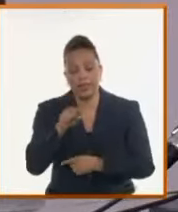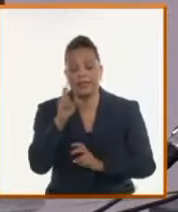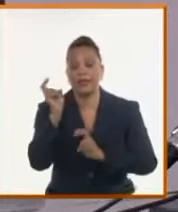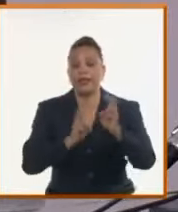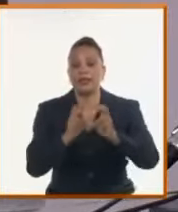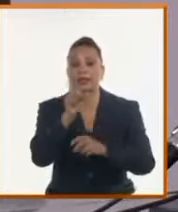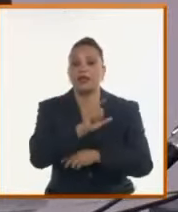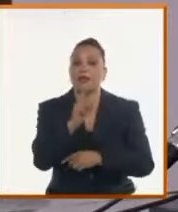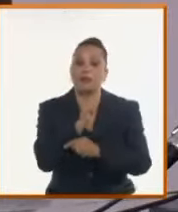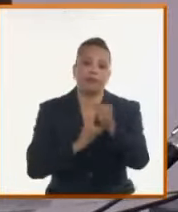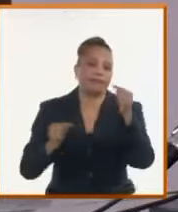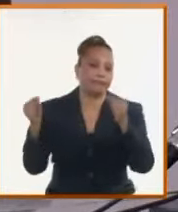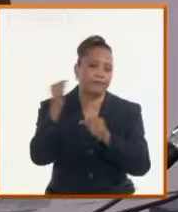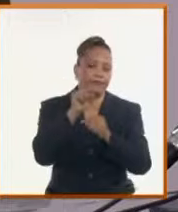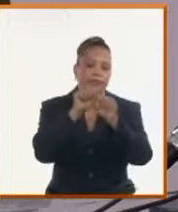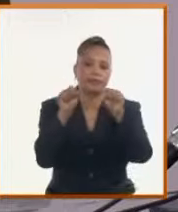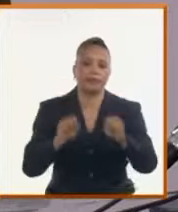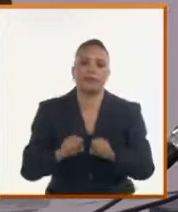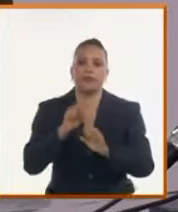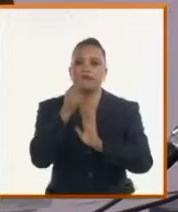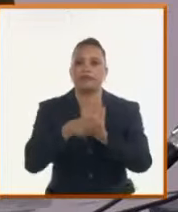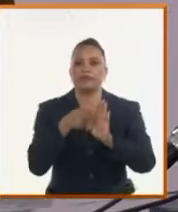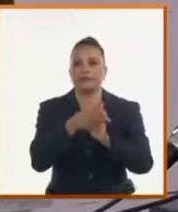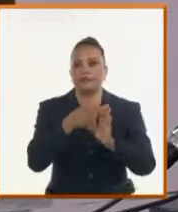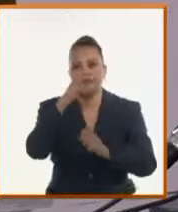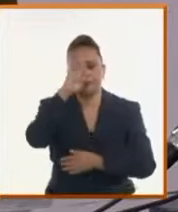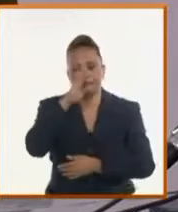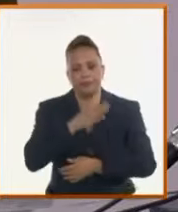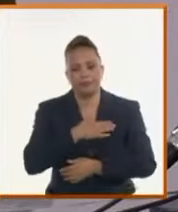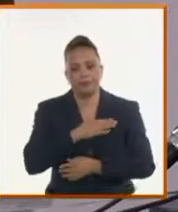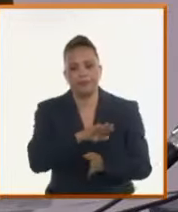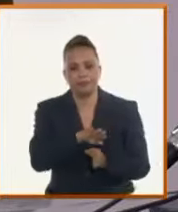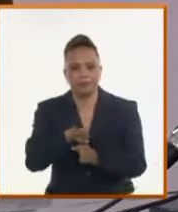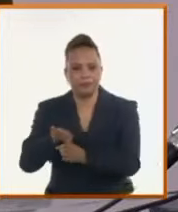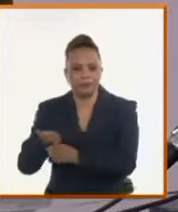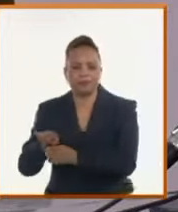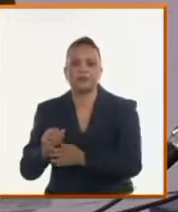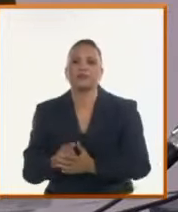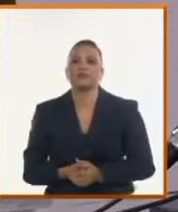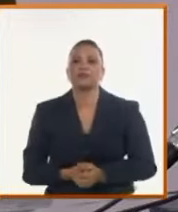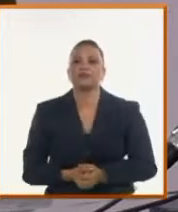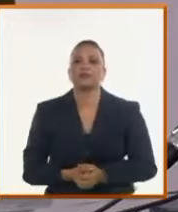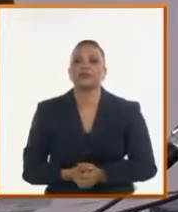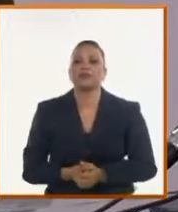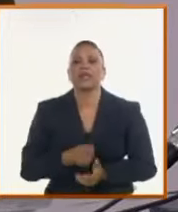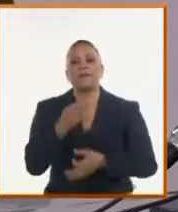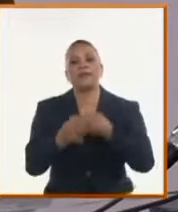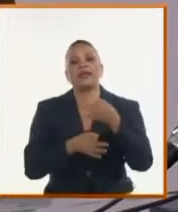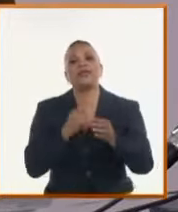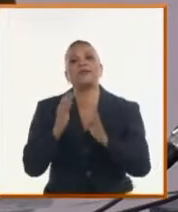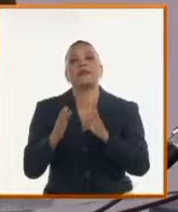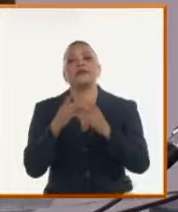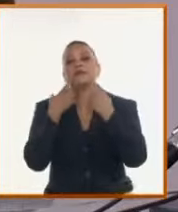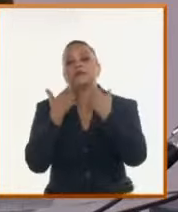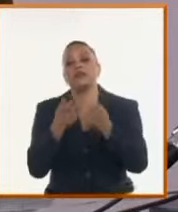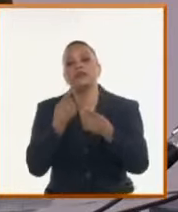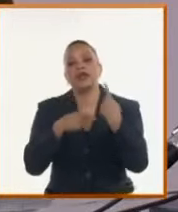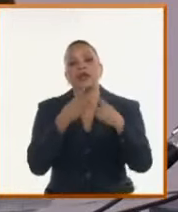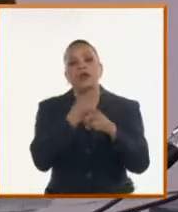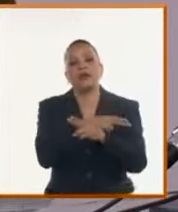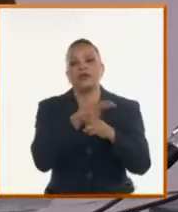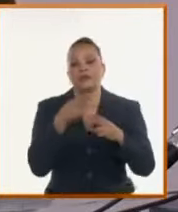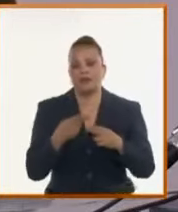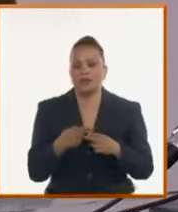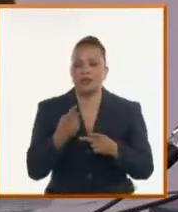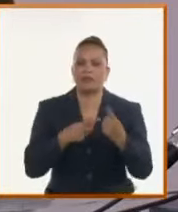importante de todo el sistema de ferrocarriles de Cuba y hablando de de partes importantes hay algunas que son histó y que